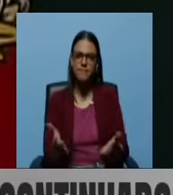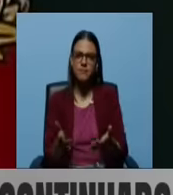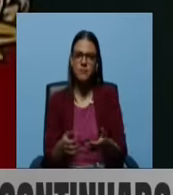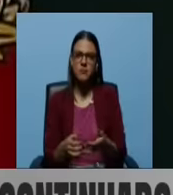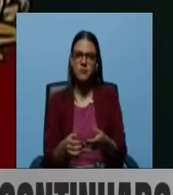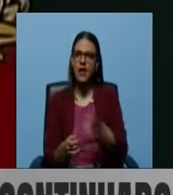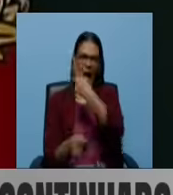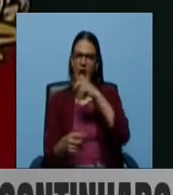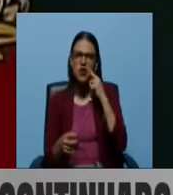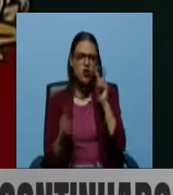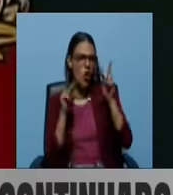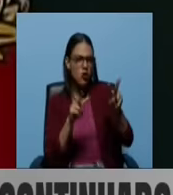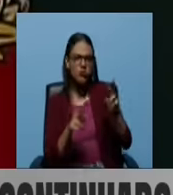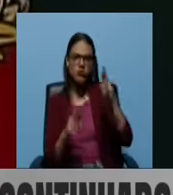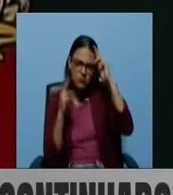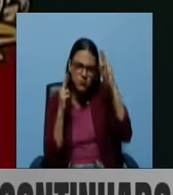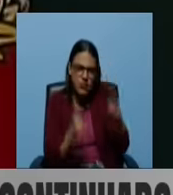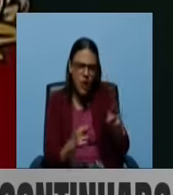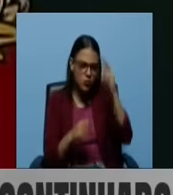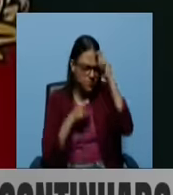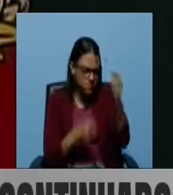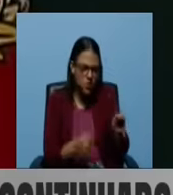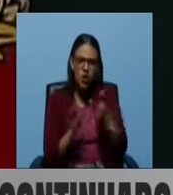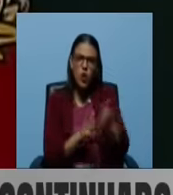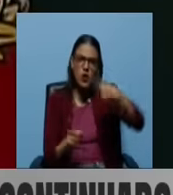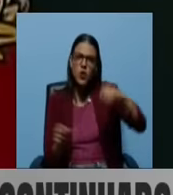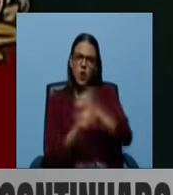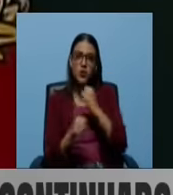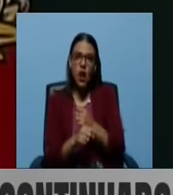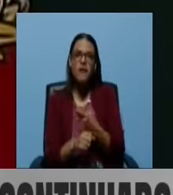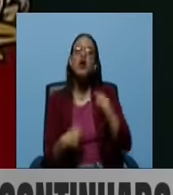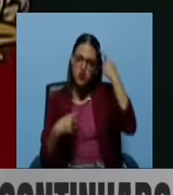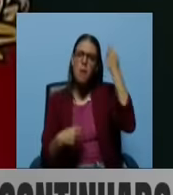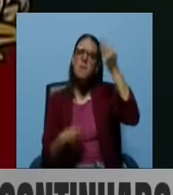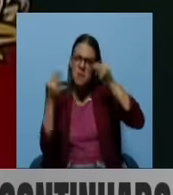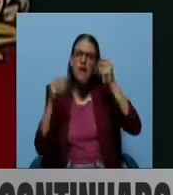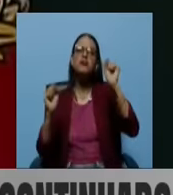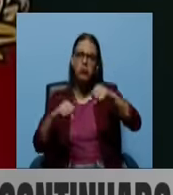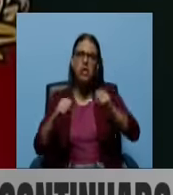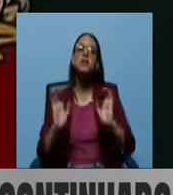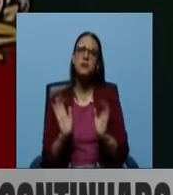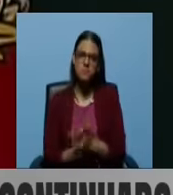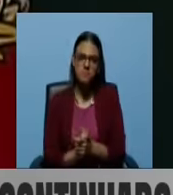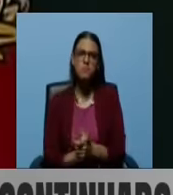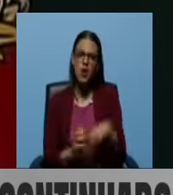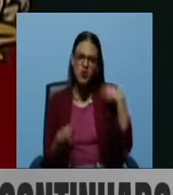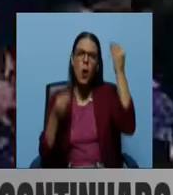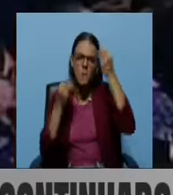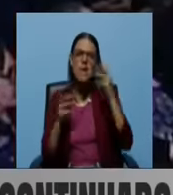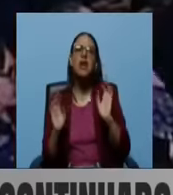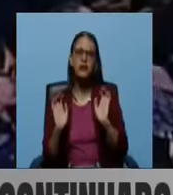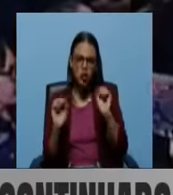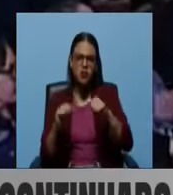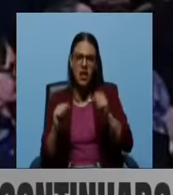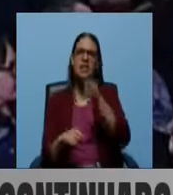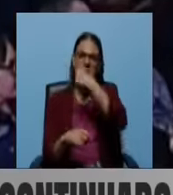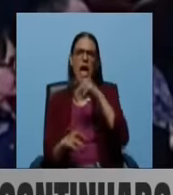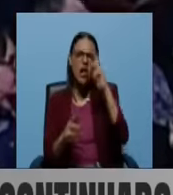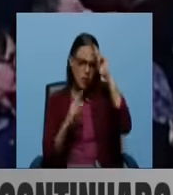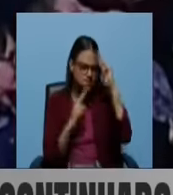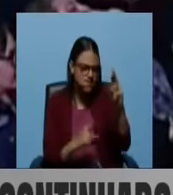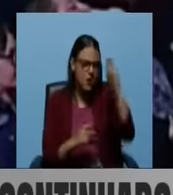van a reconocer eso? Yo creo que sí. Yo creo que sí. Creo que sí lo